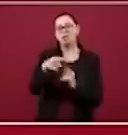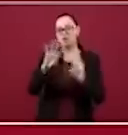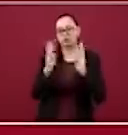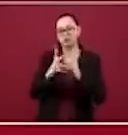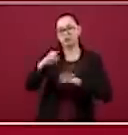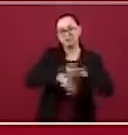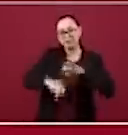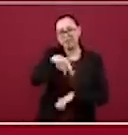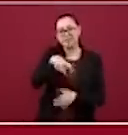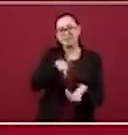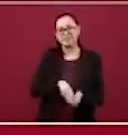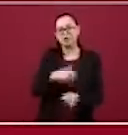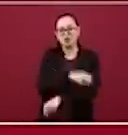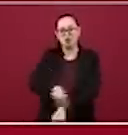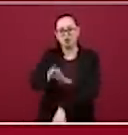también